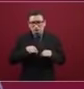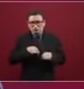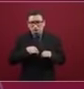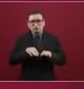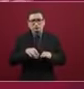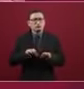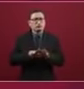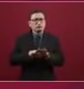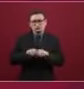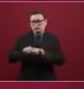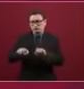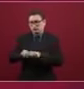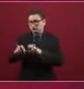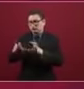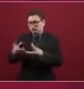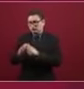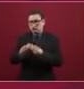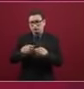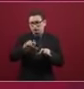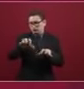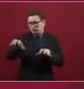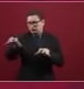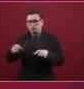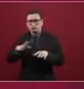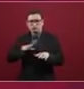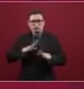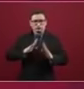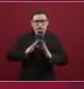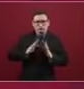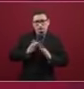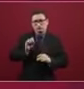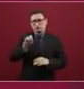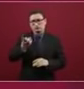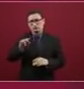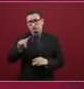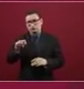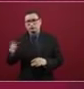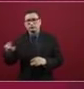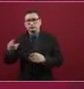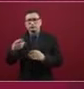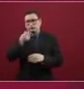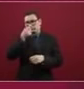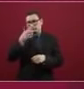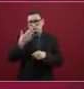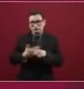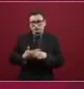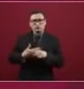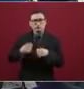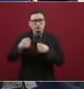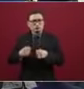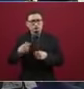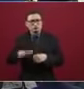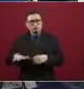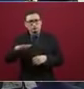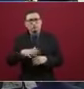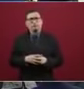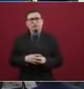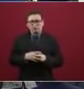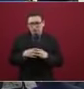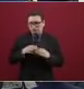ya, o varios equipos de Sedena, de SEMAR, de la Secretaría de Seguridad Ciudadana